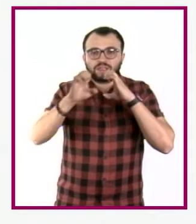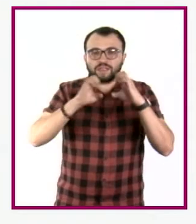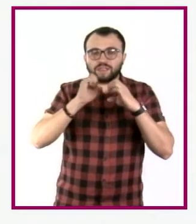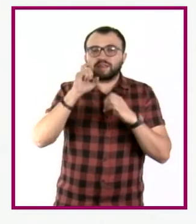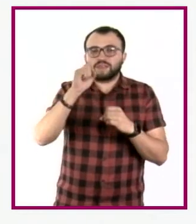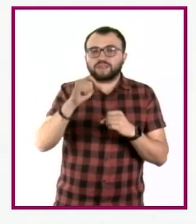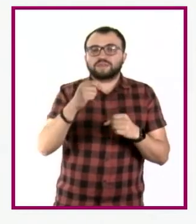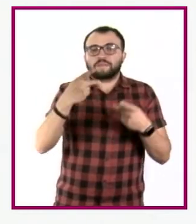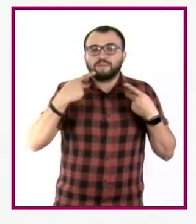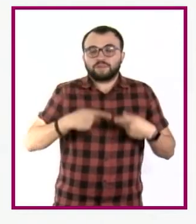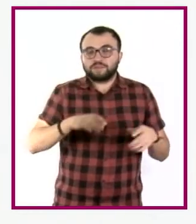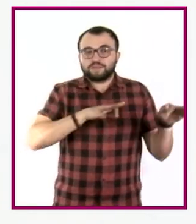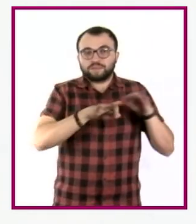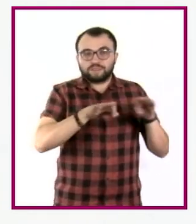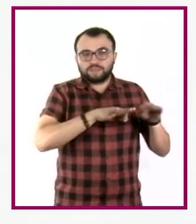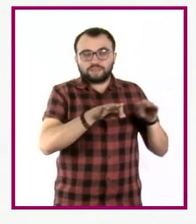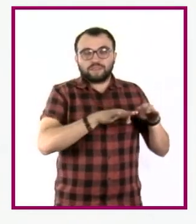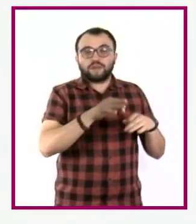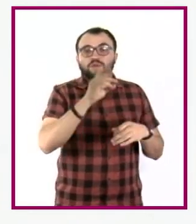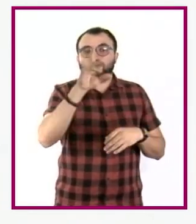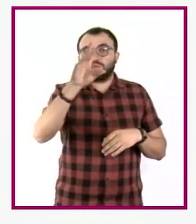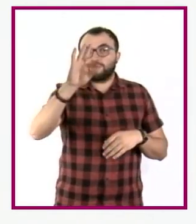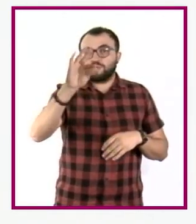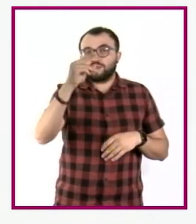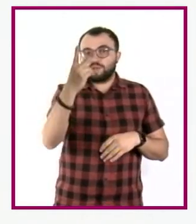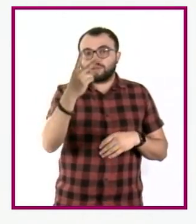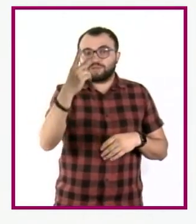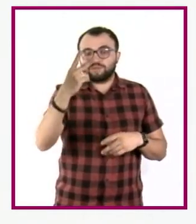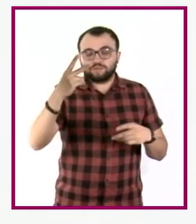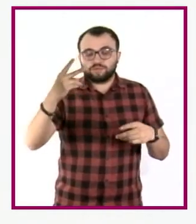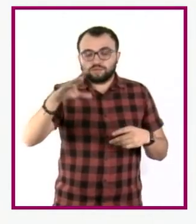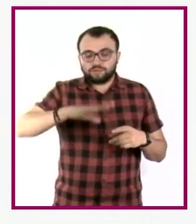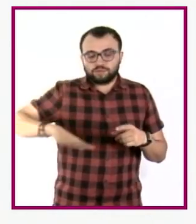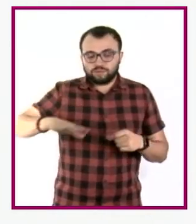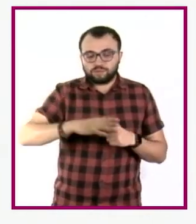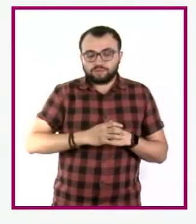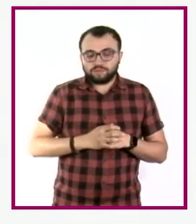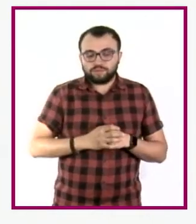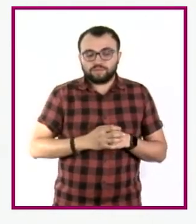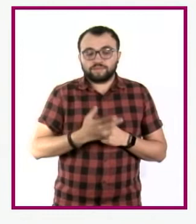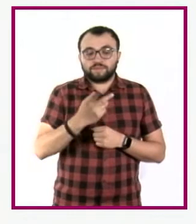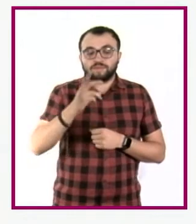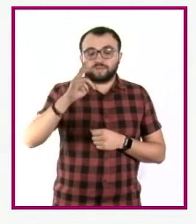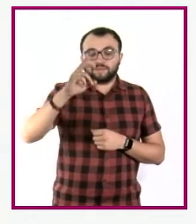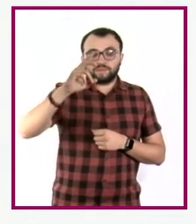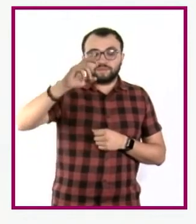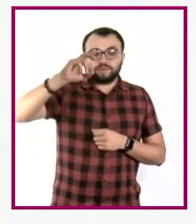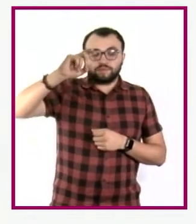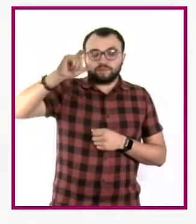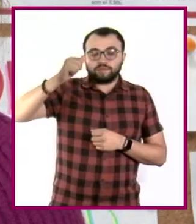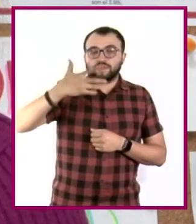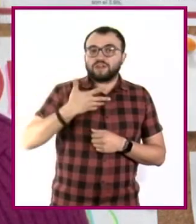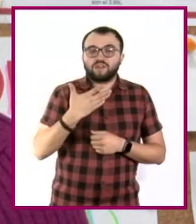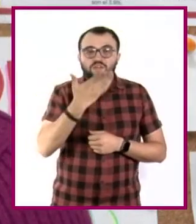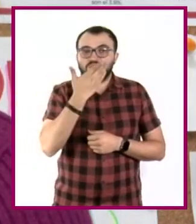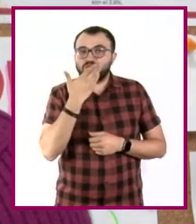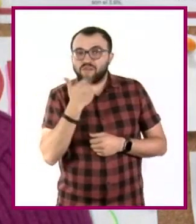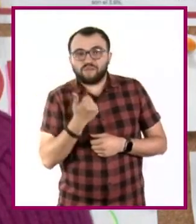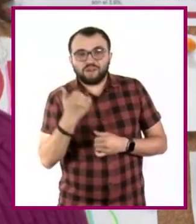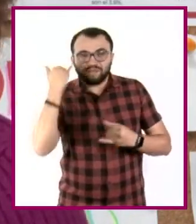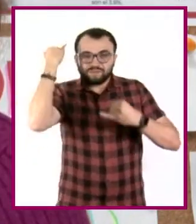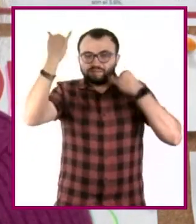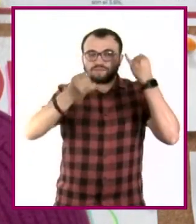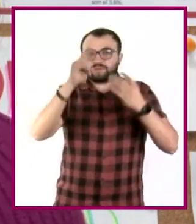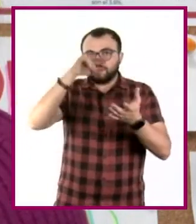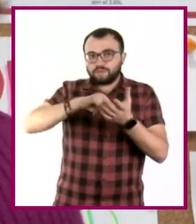empleadores en 42 países. Sostuvo que el 36% de los empleadores a nivel mundial reportan escasez de talento. En